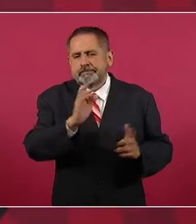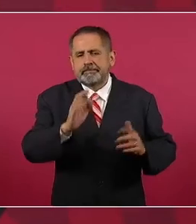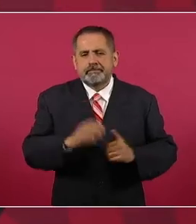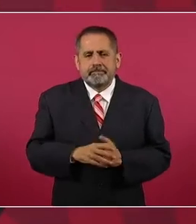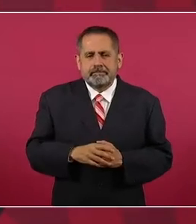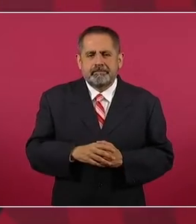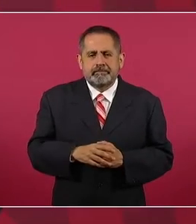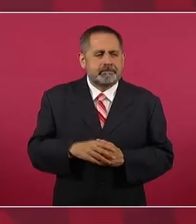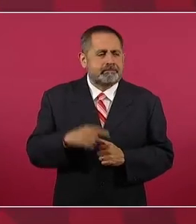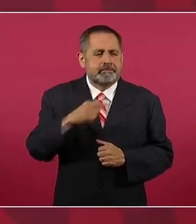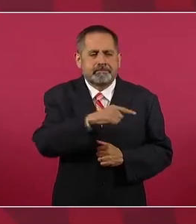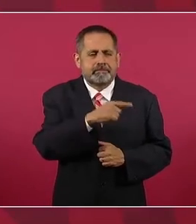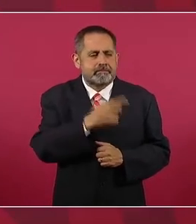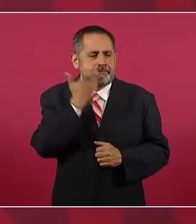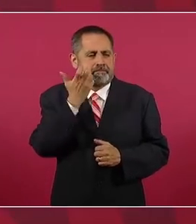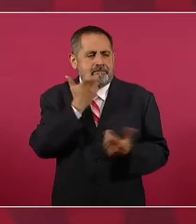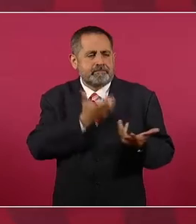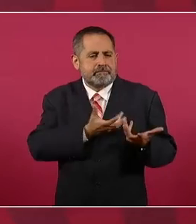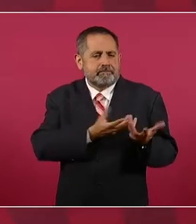han estado del lado